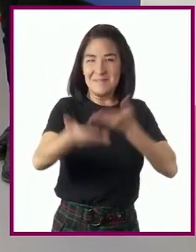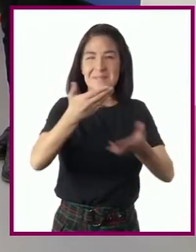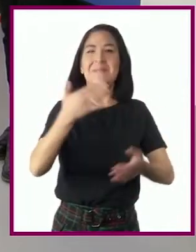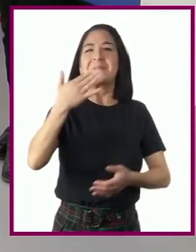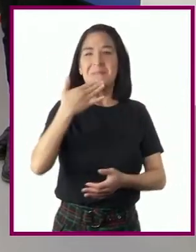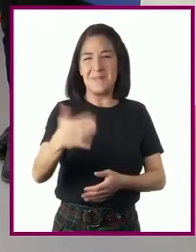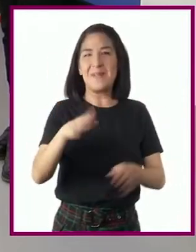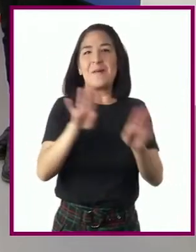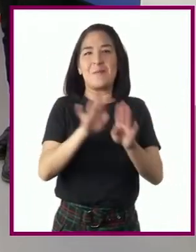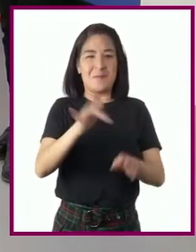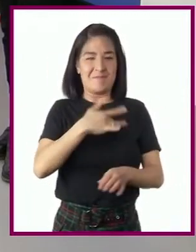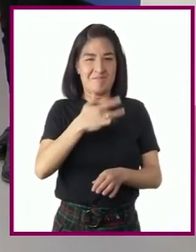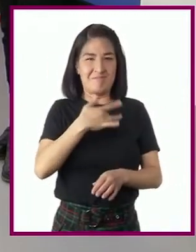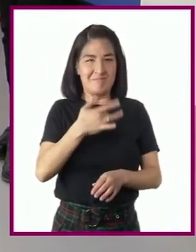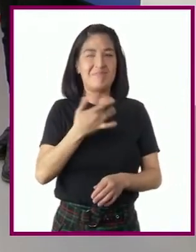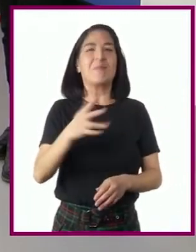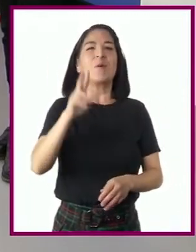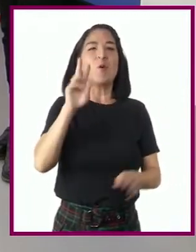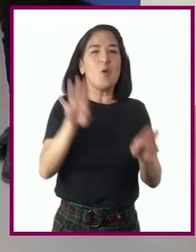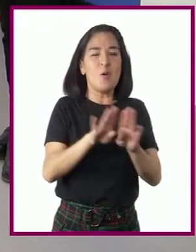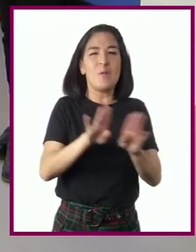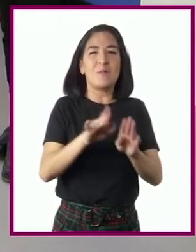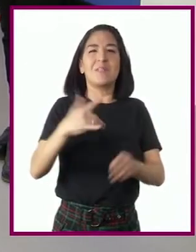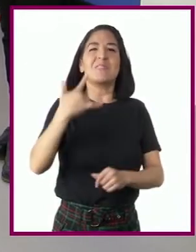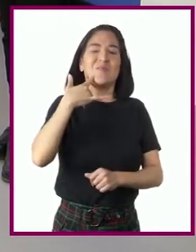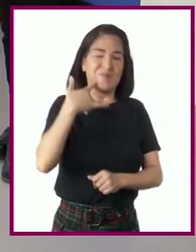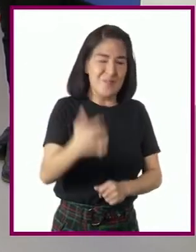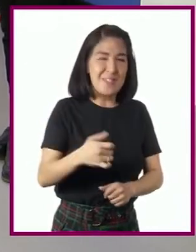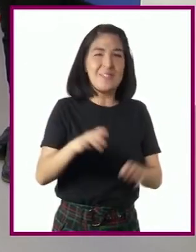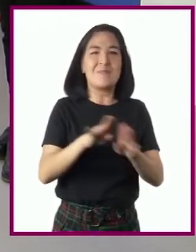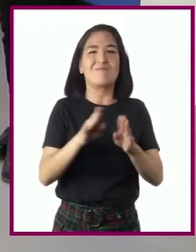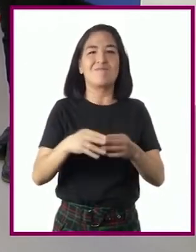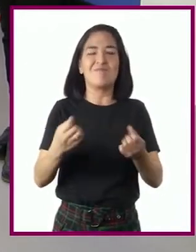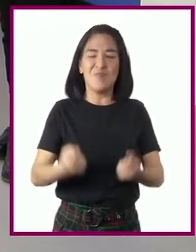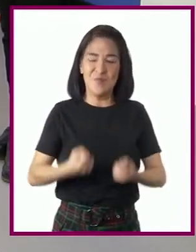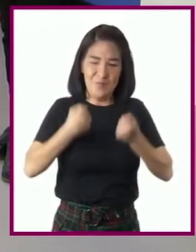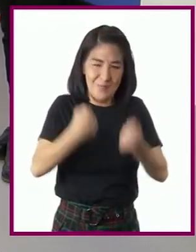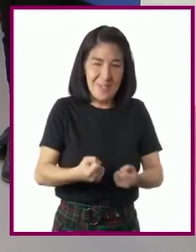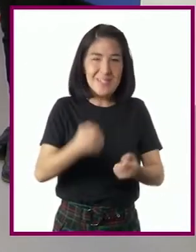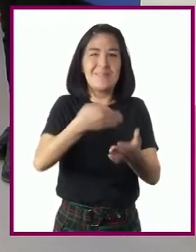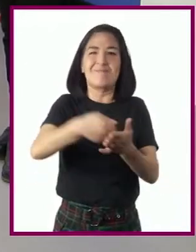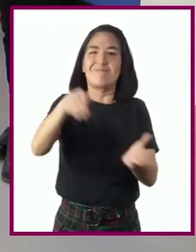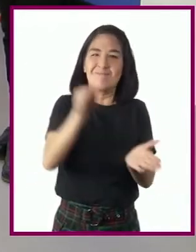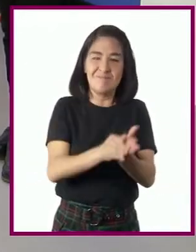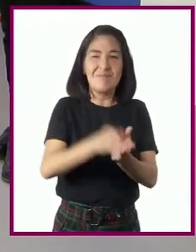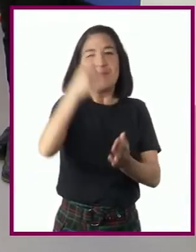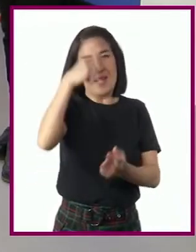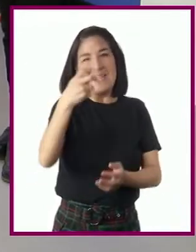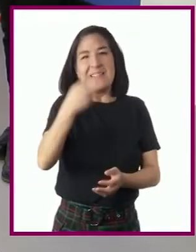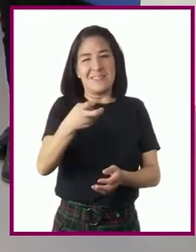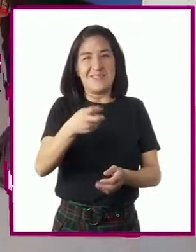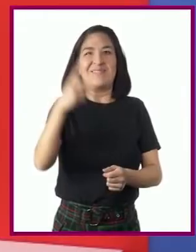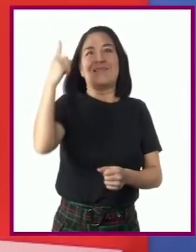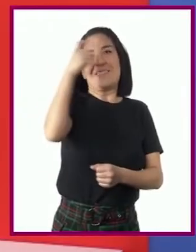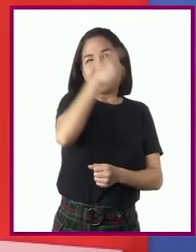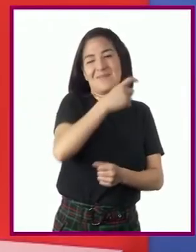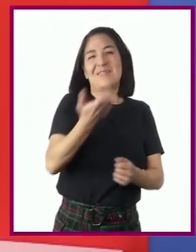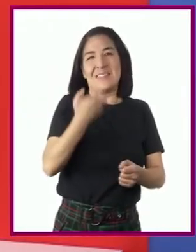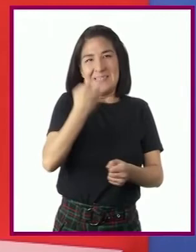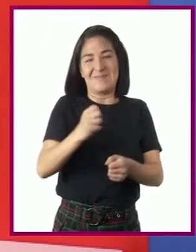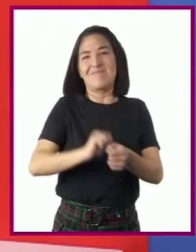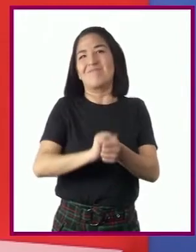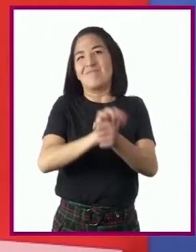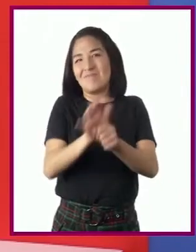Es posible salir fortalecidos y con aprendizajes de una situación que nos parece adversa. ¿No es así, Carla?